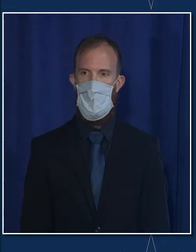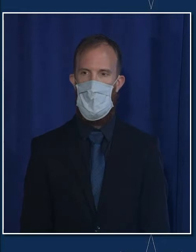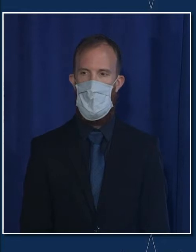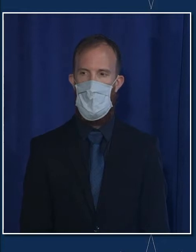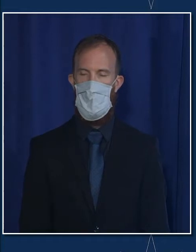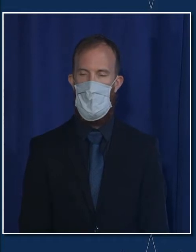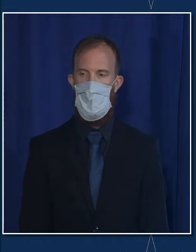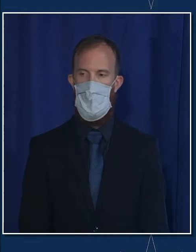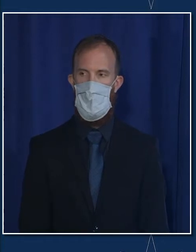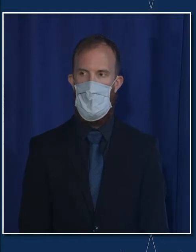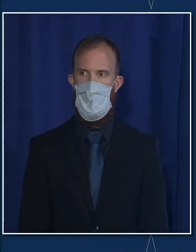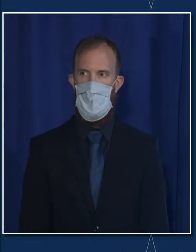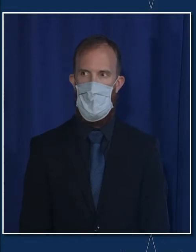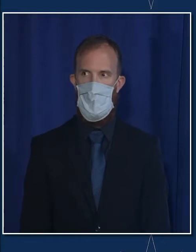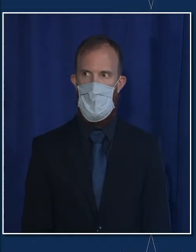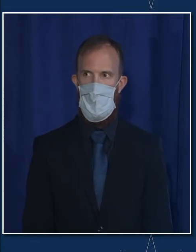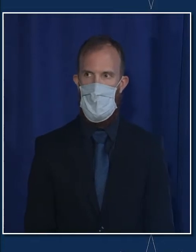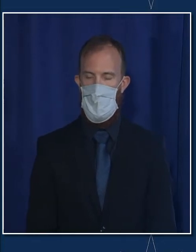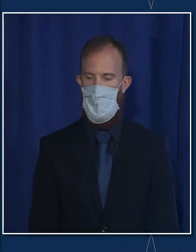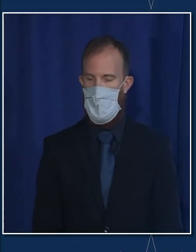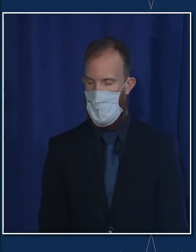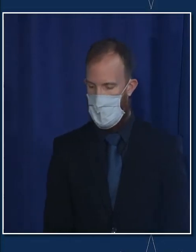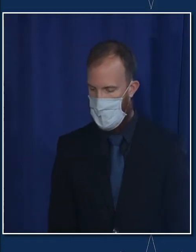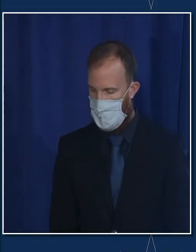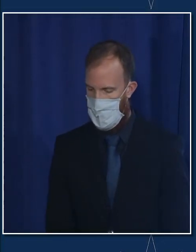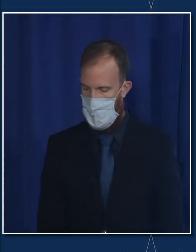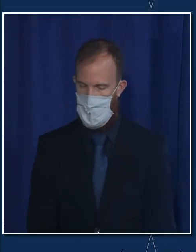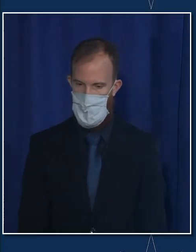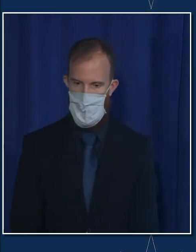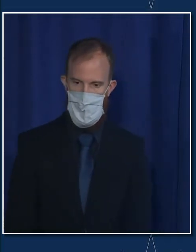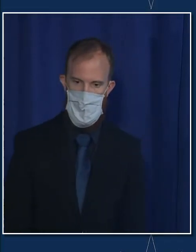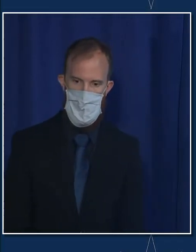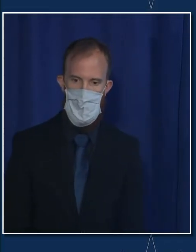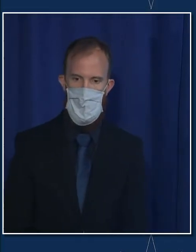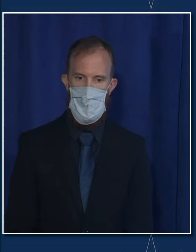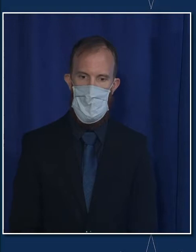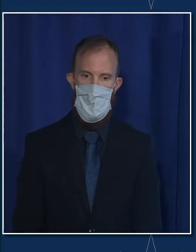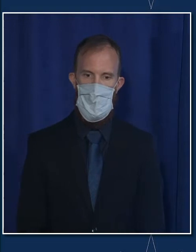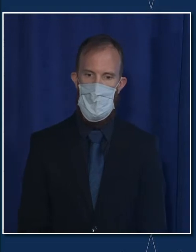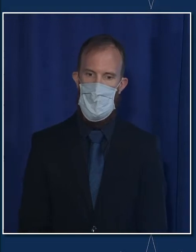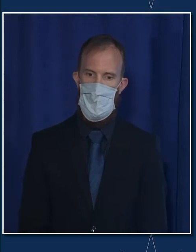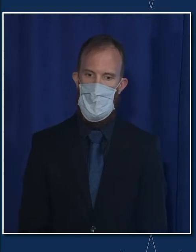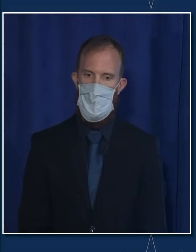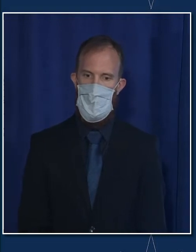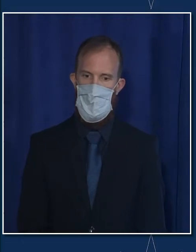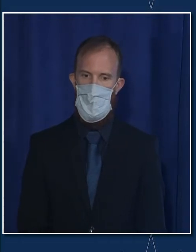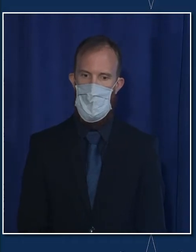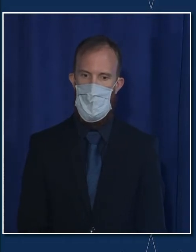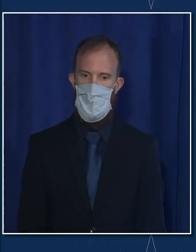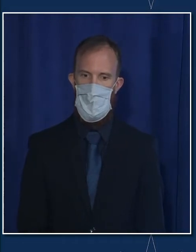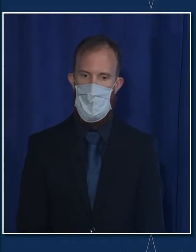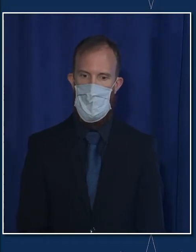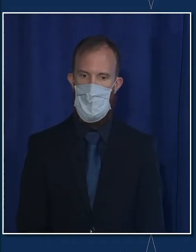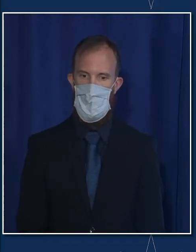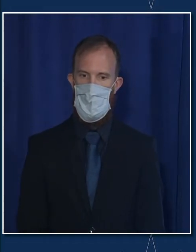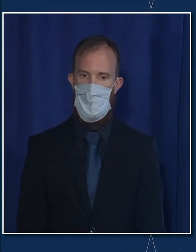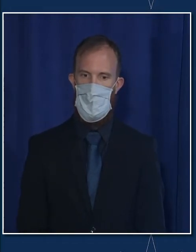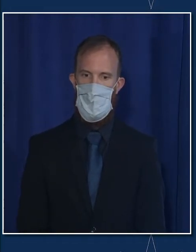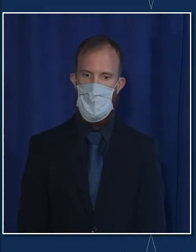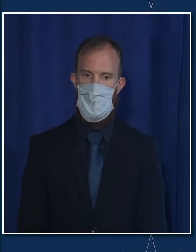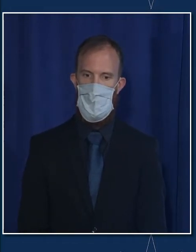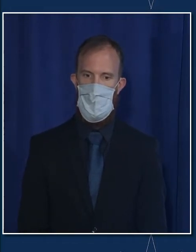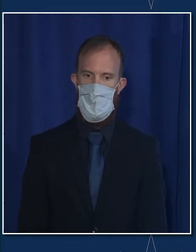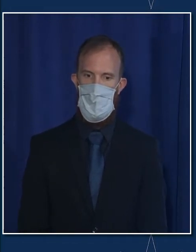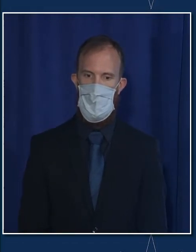deben hacerse una prueba de COVID-19 y traerla negativa 3 a 5 días después de su viaje y quedarse en casa